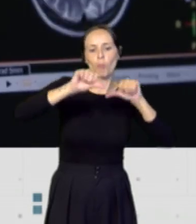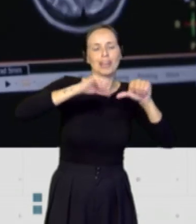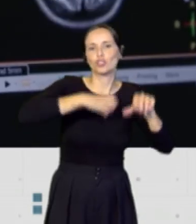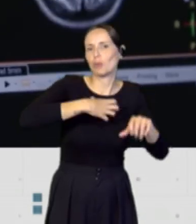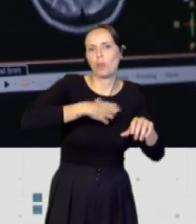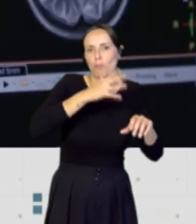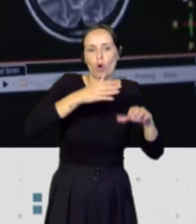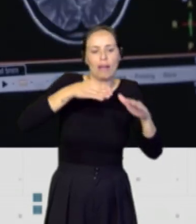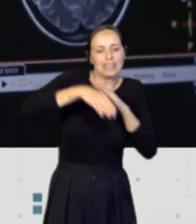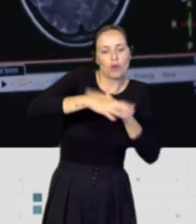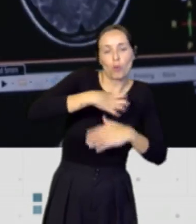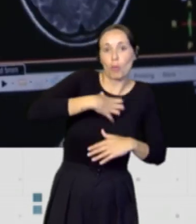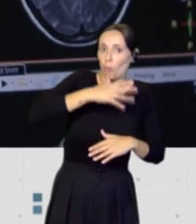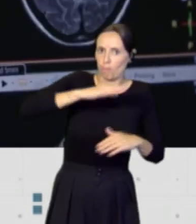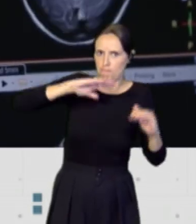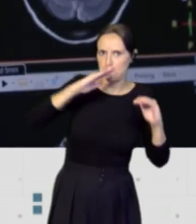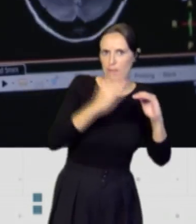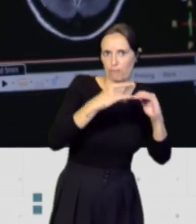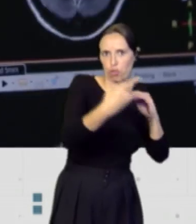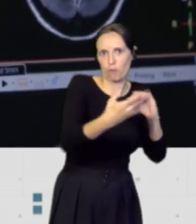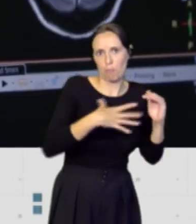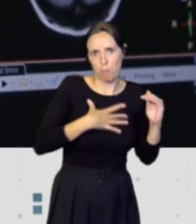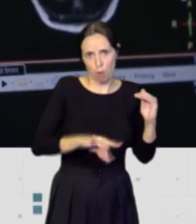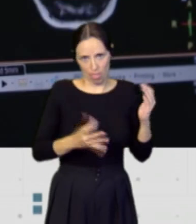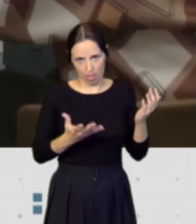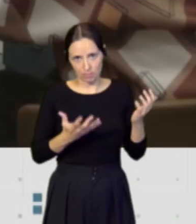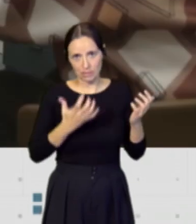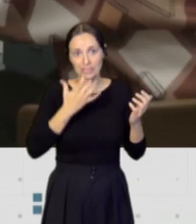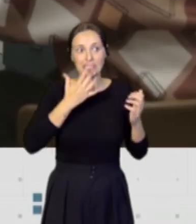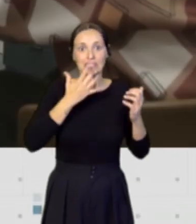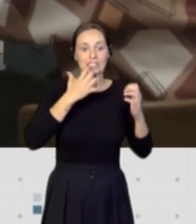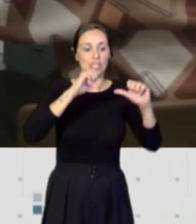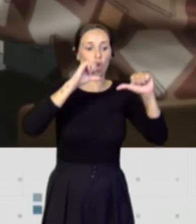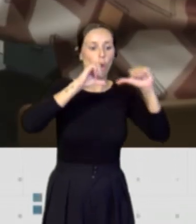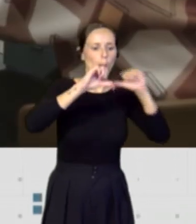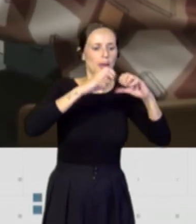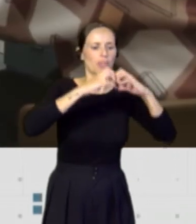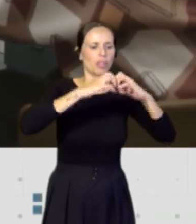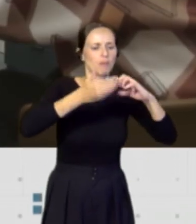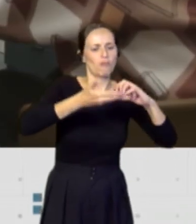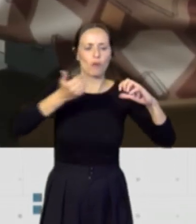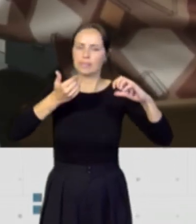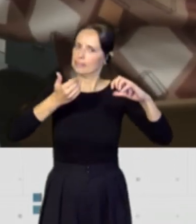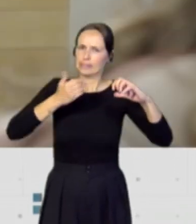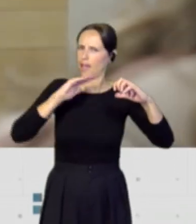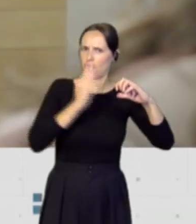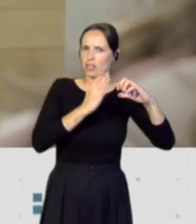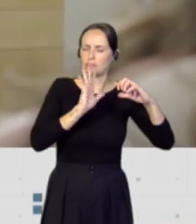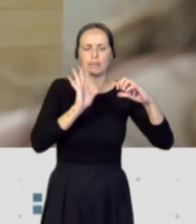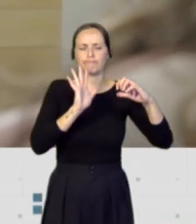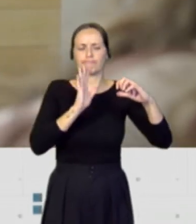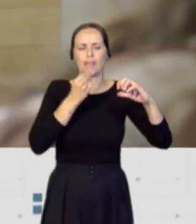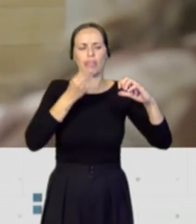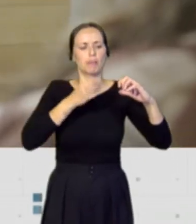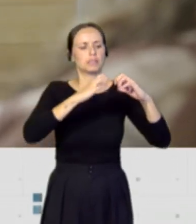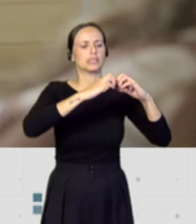porque podemos generar una secuela mayor que el beneficio de quitar esa zona del cerebro. Entonces lo que hacemos es tratar de